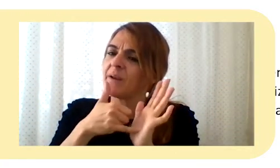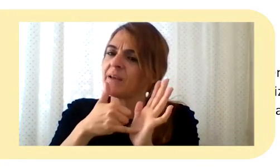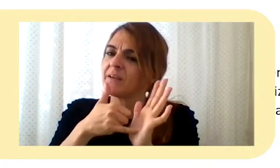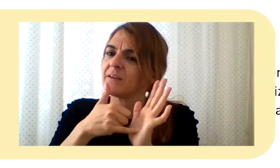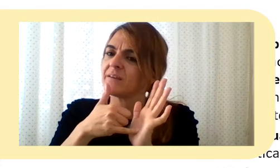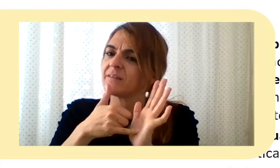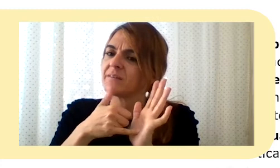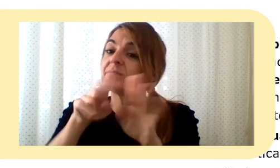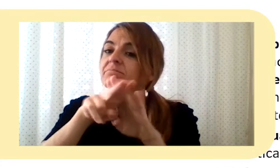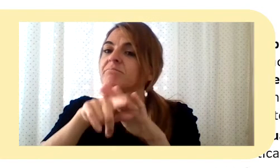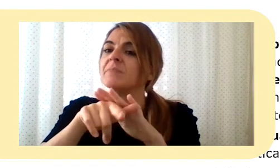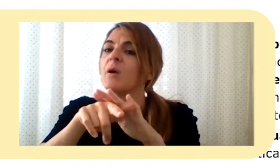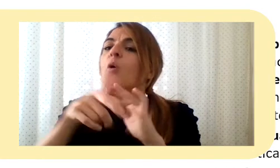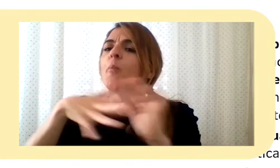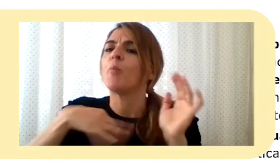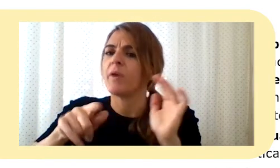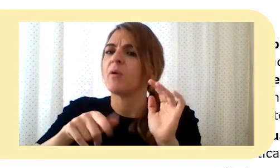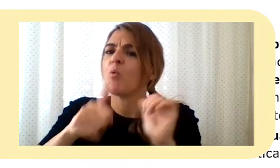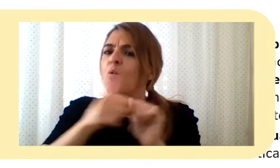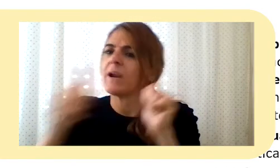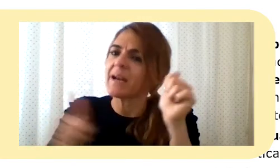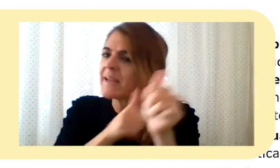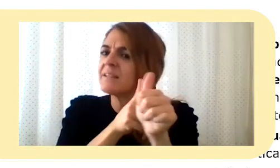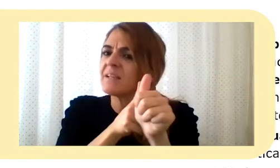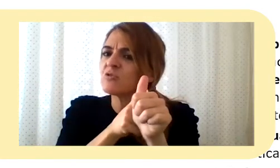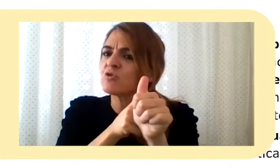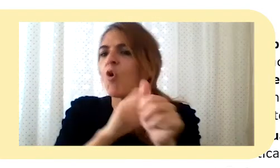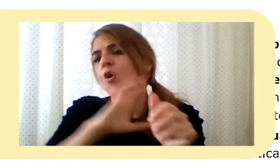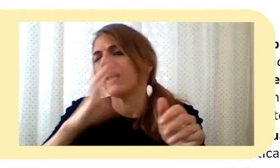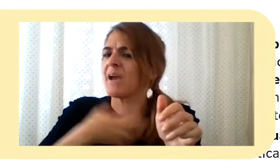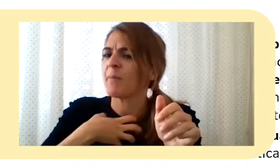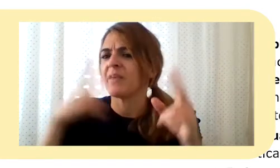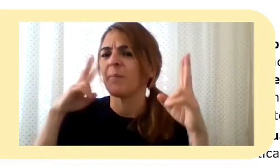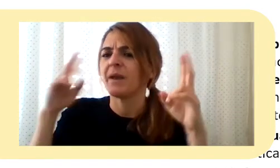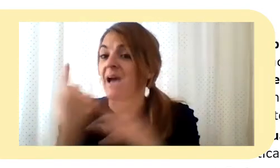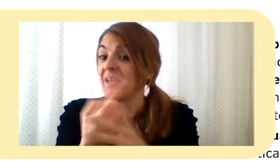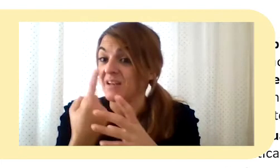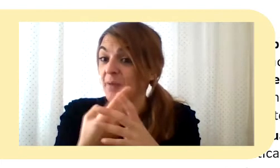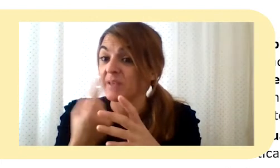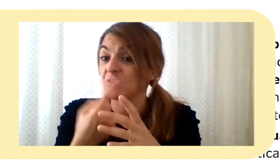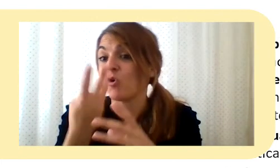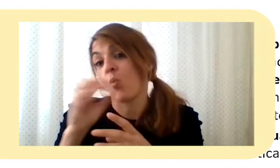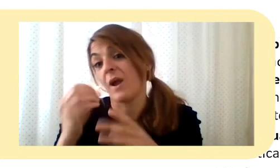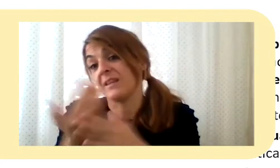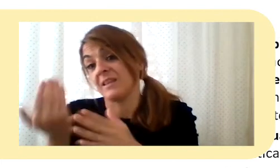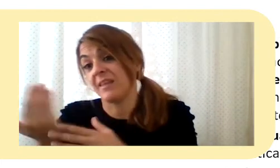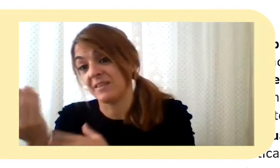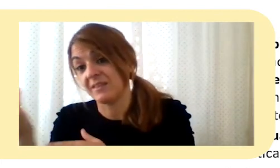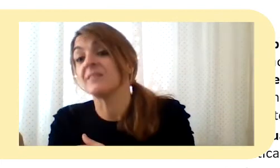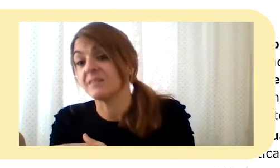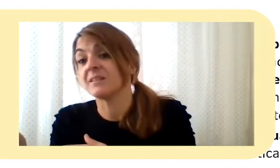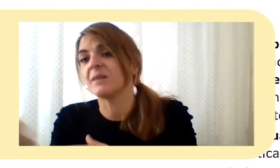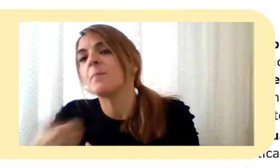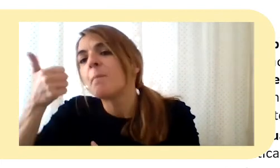existir un retraso diagnóstico y terapéutico e incapacidad para el aislamiento o cuarentena por dificultades de delegar los cuidados, sobre todo en